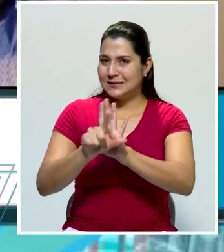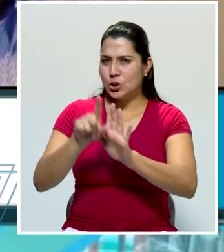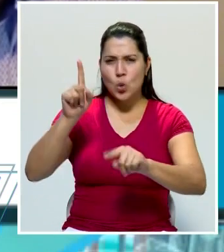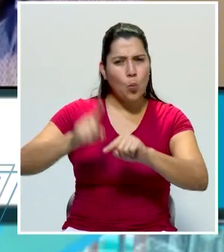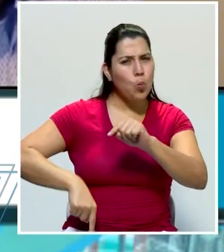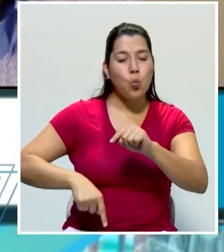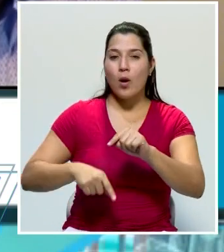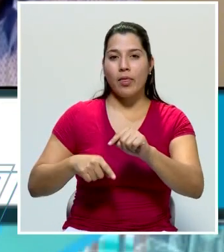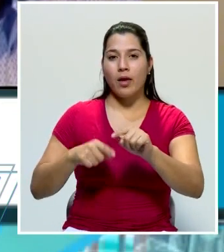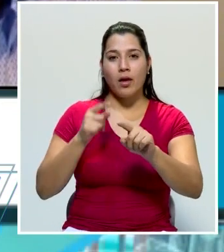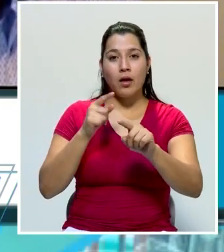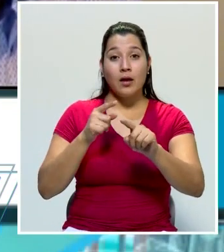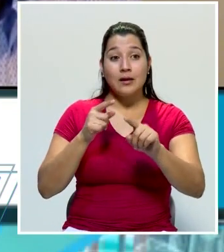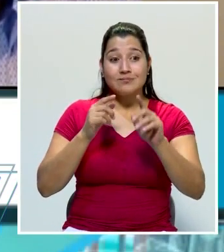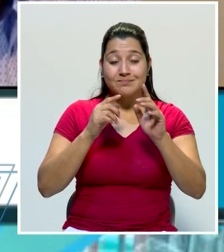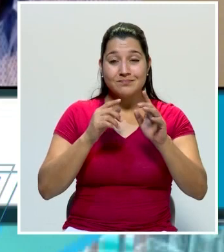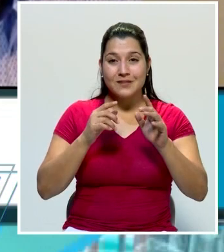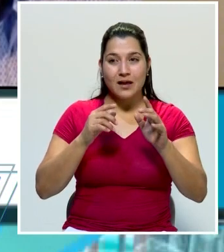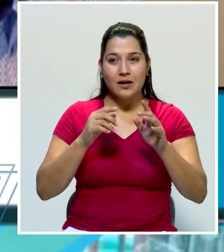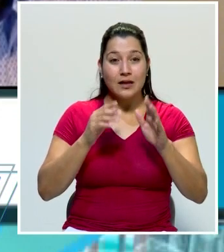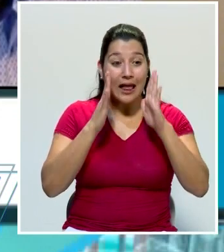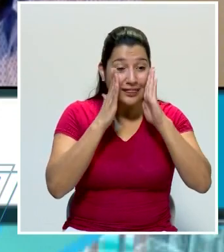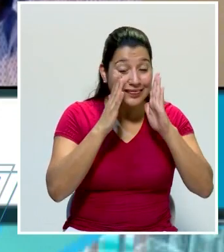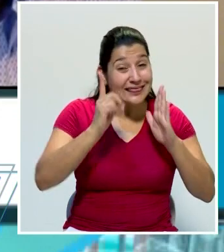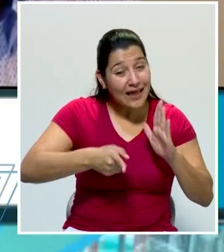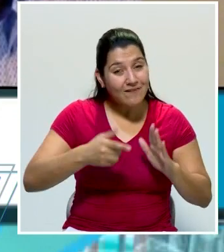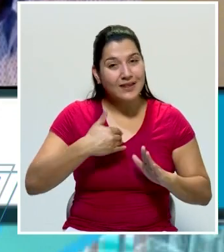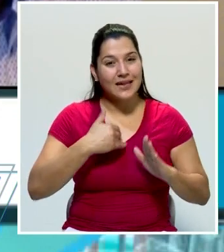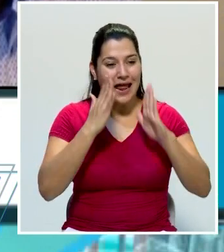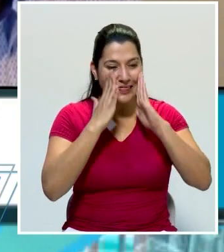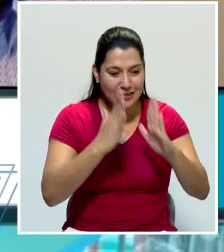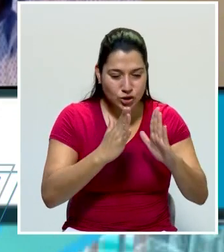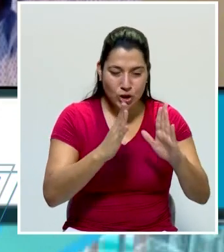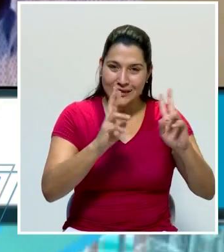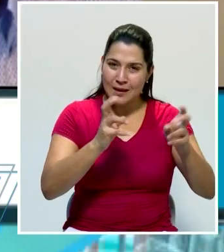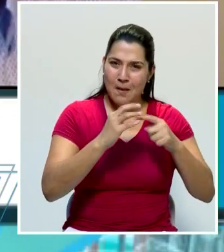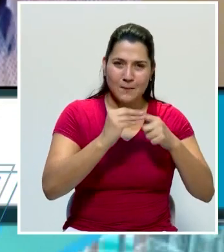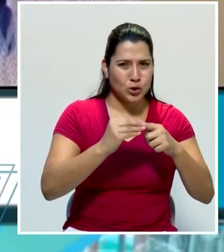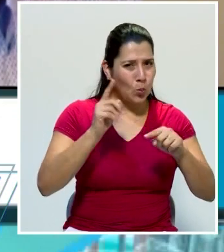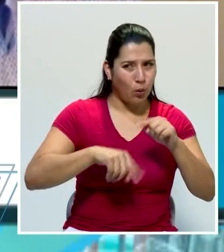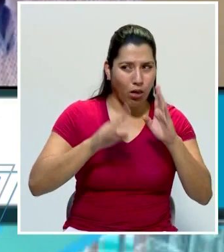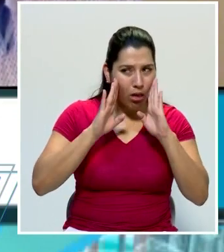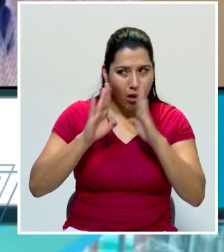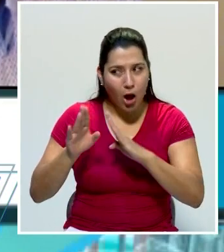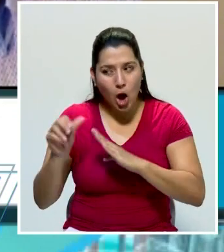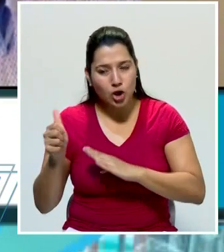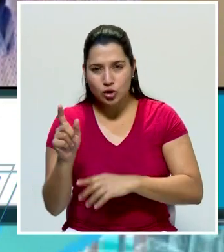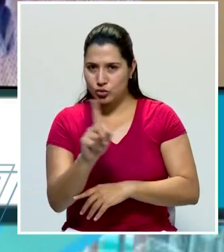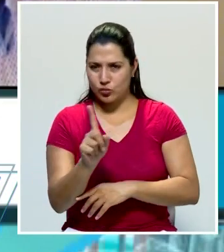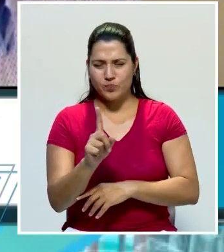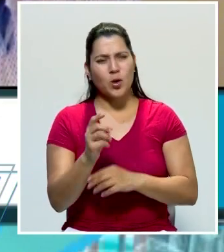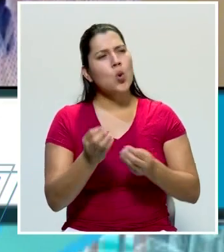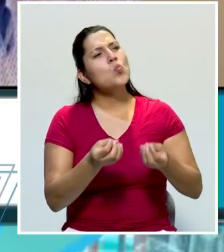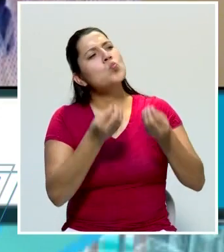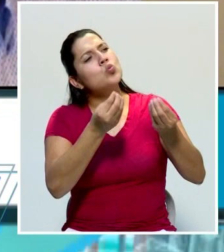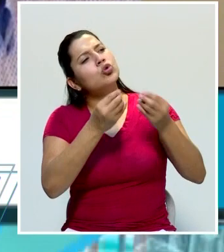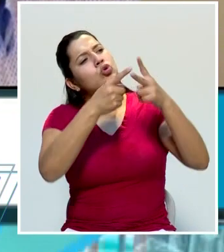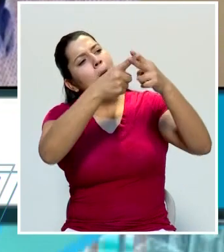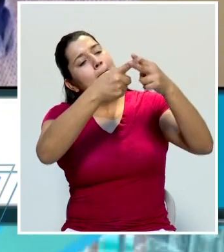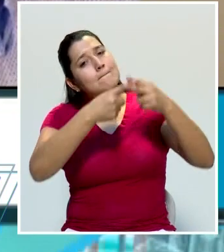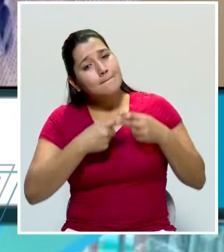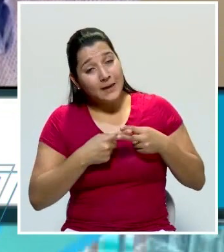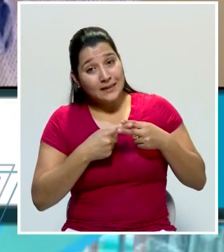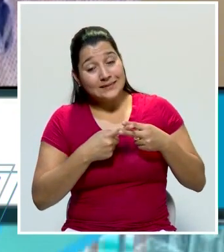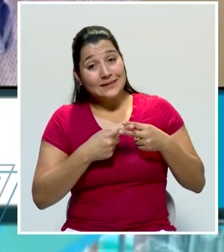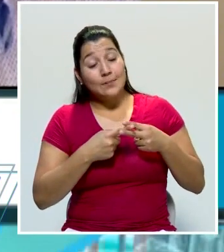lo realmente prioritario. Don Roberto, precisamente en esa misma línea, hay varios empréstitos o préstamos blandos que